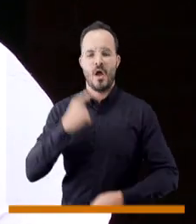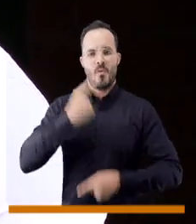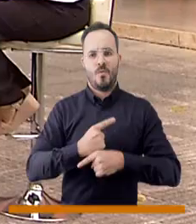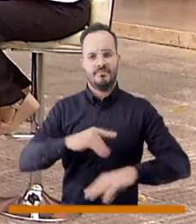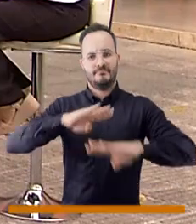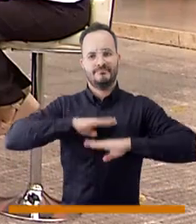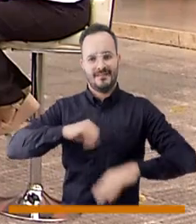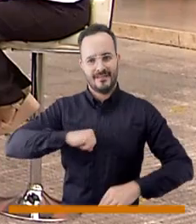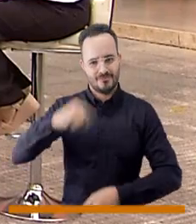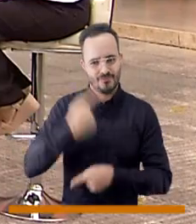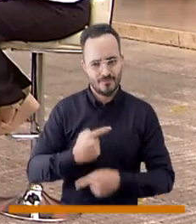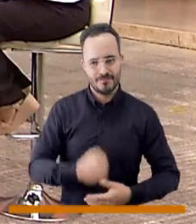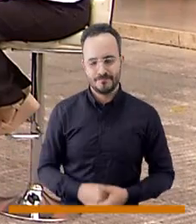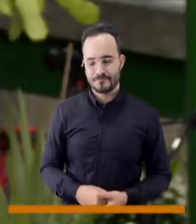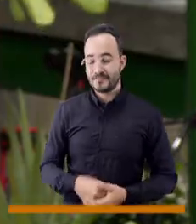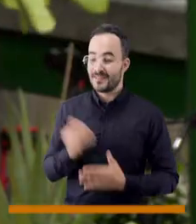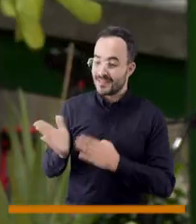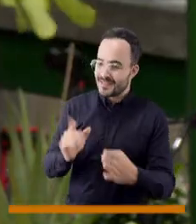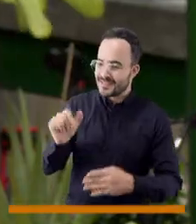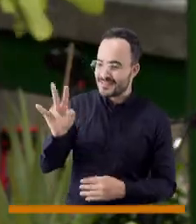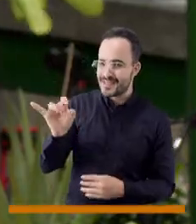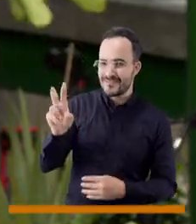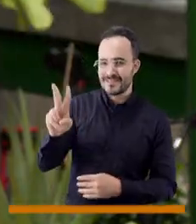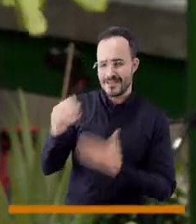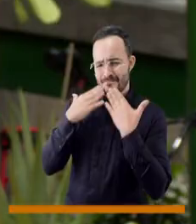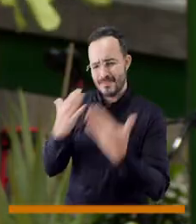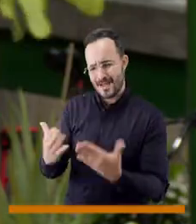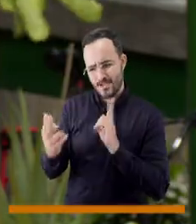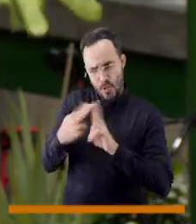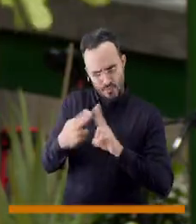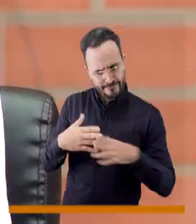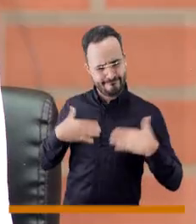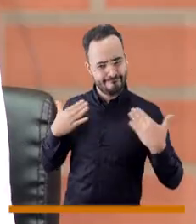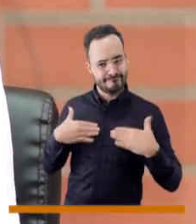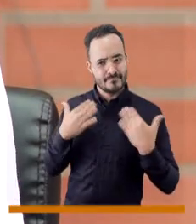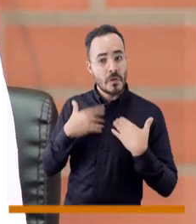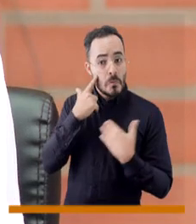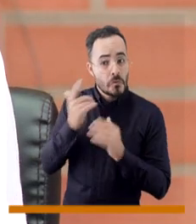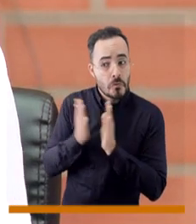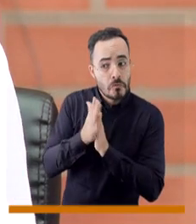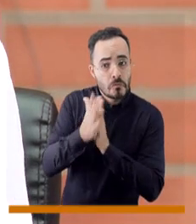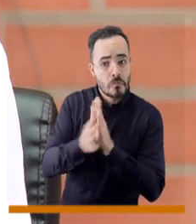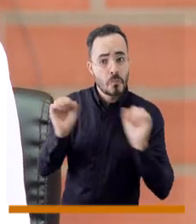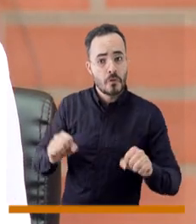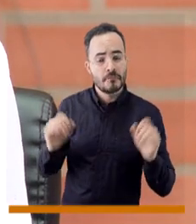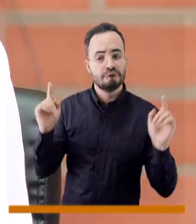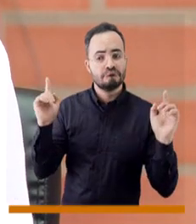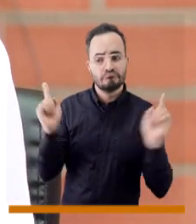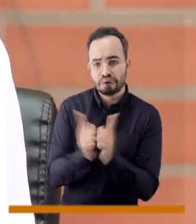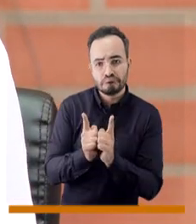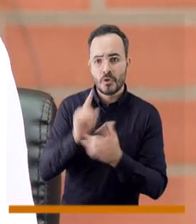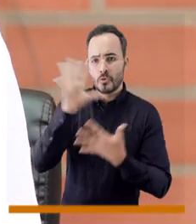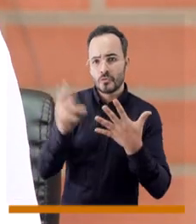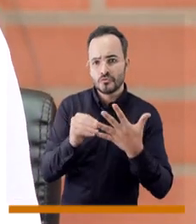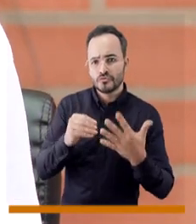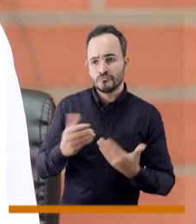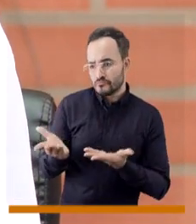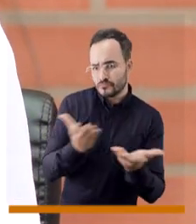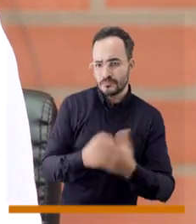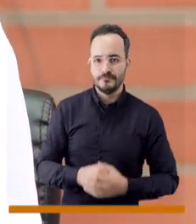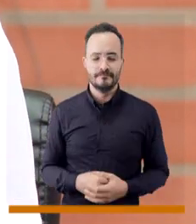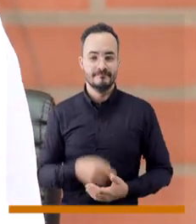garantizados. Sebastián, me ha encantado conocerte. Danos una conclusión y gracias por acompañarnos con tu